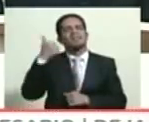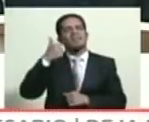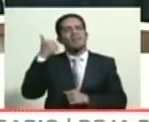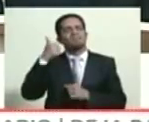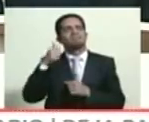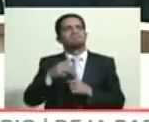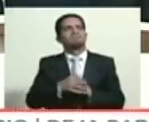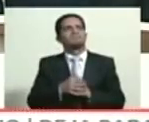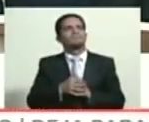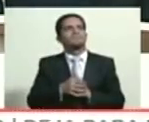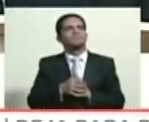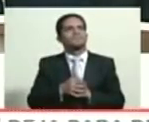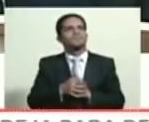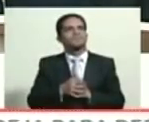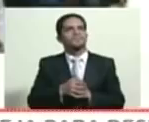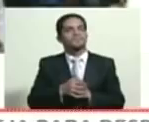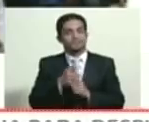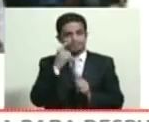está aquí. Es un psicópata,